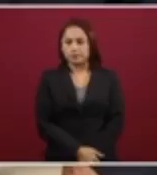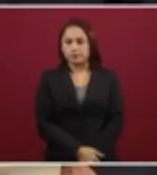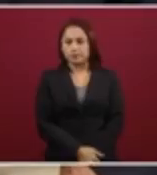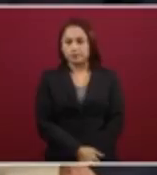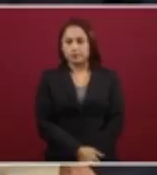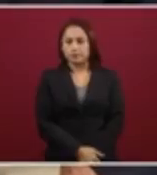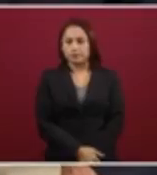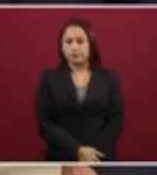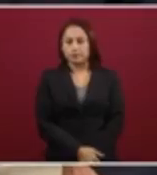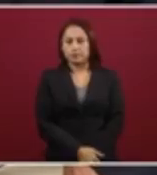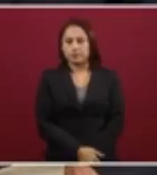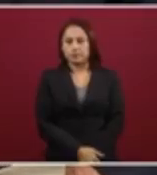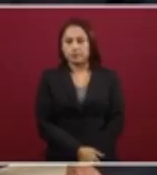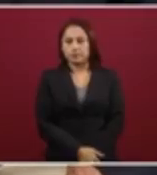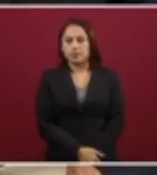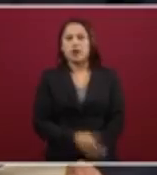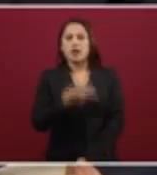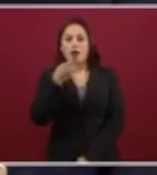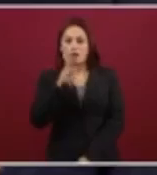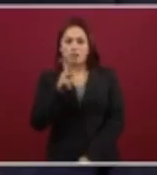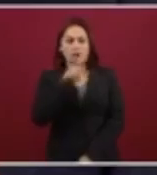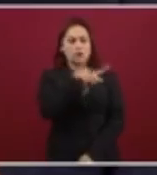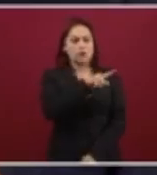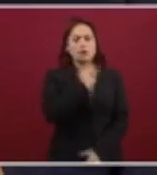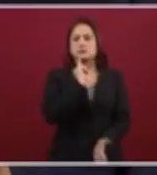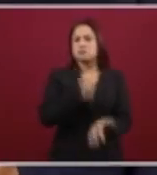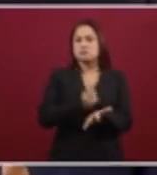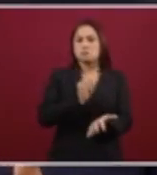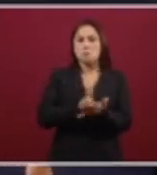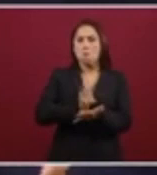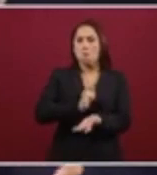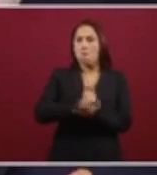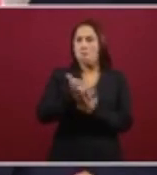No pagaban impuestos, eran